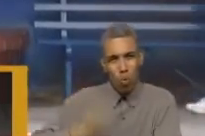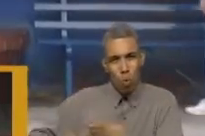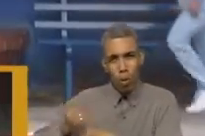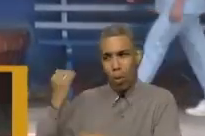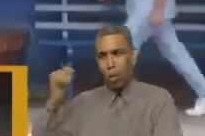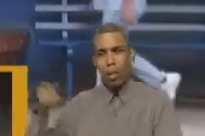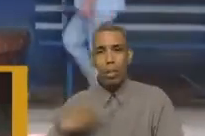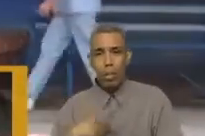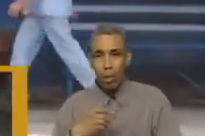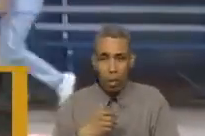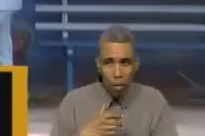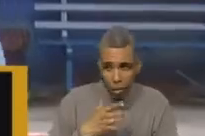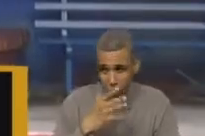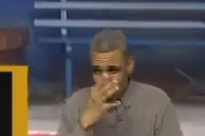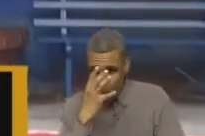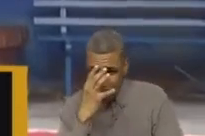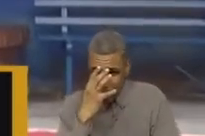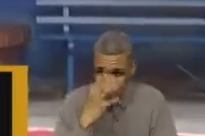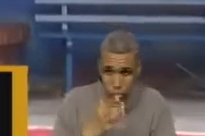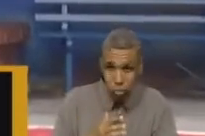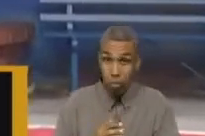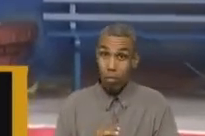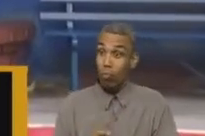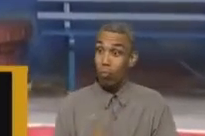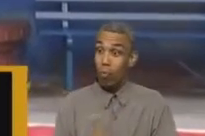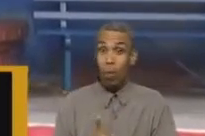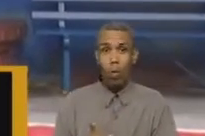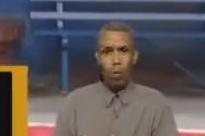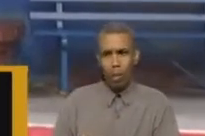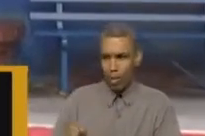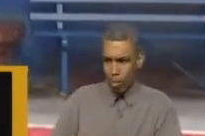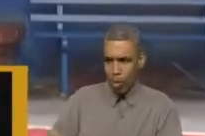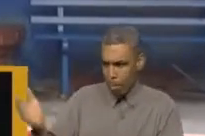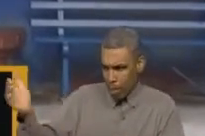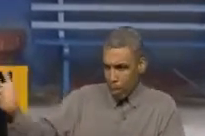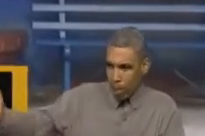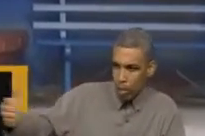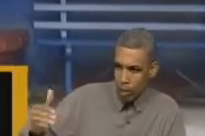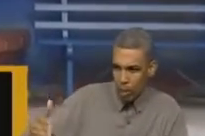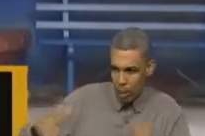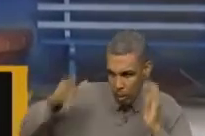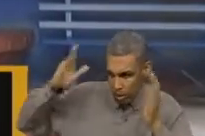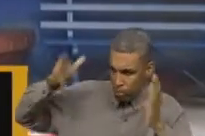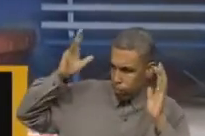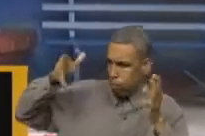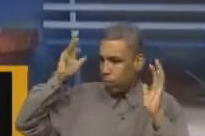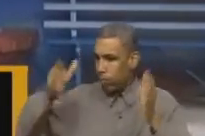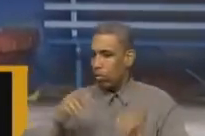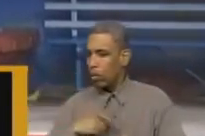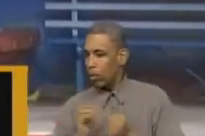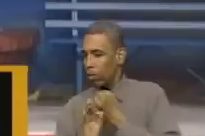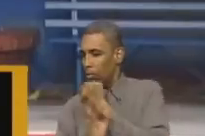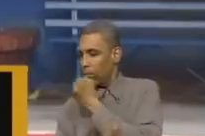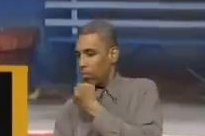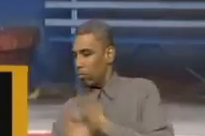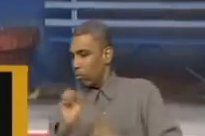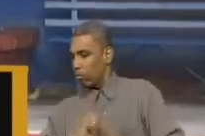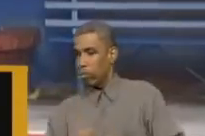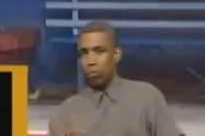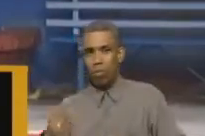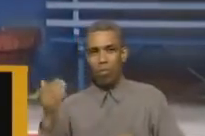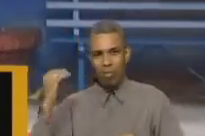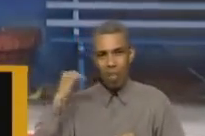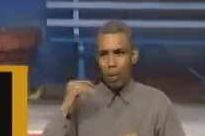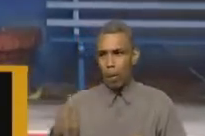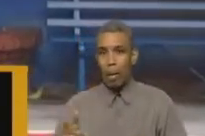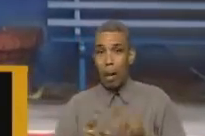poco practicaba deporte como tal, y lo enfocamos en algo que de pronto le vimos durante las clases de educación física, que tenía mucha